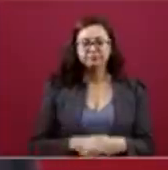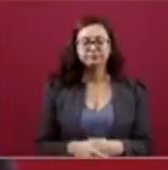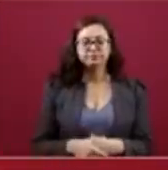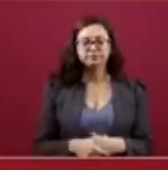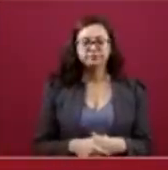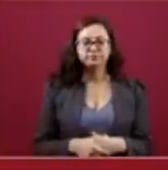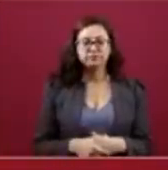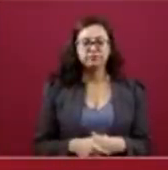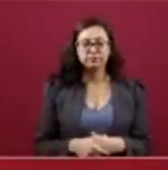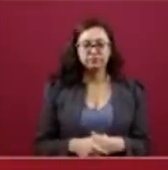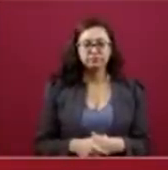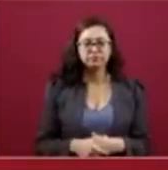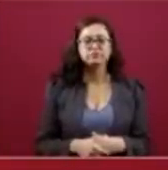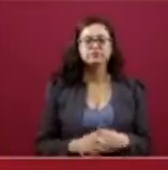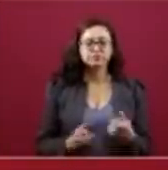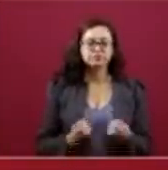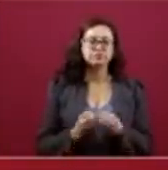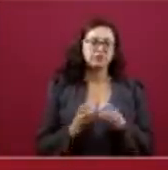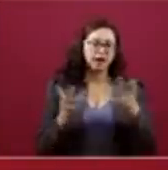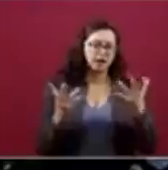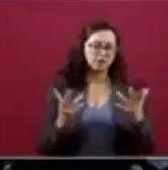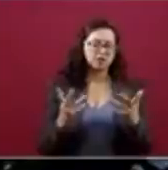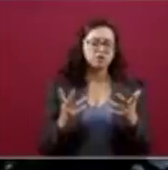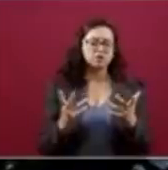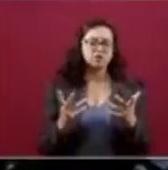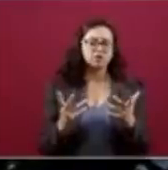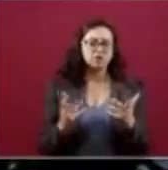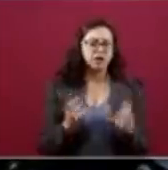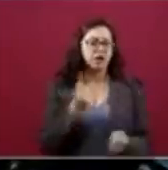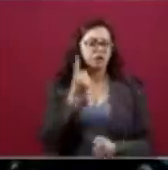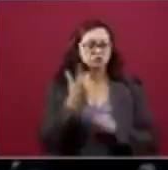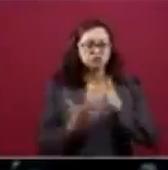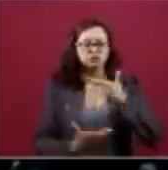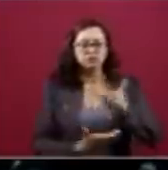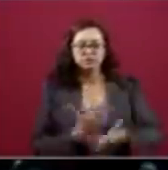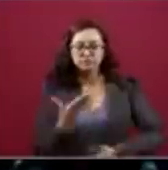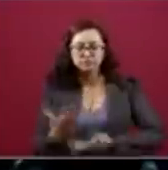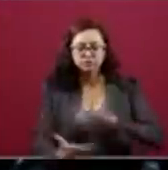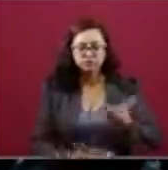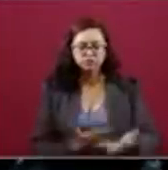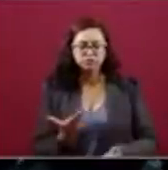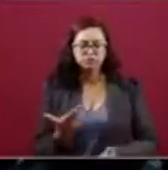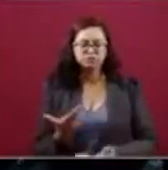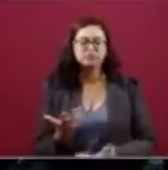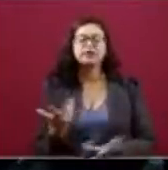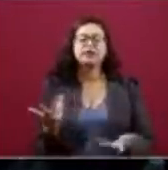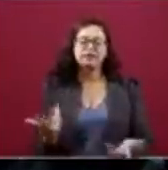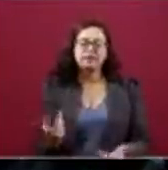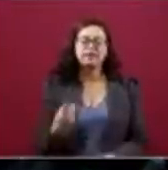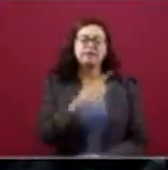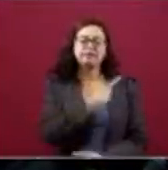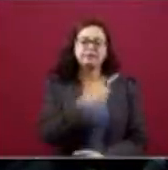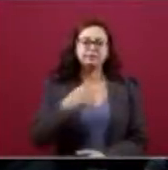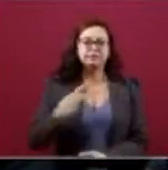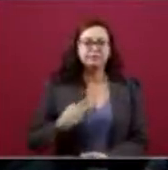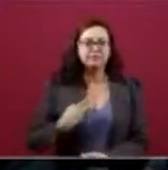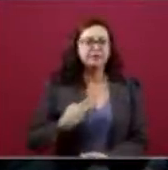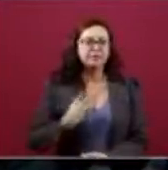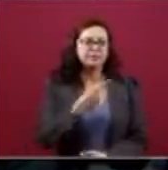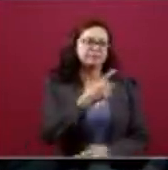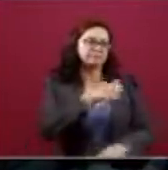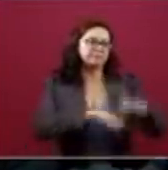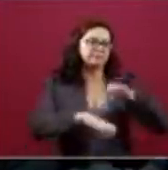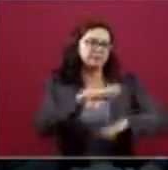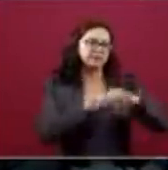desde luego, obras, hay servicios que se tienen que realizar con